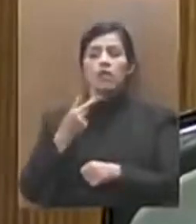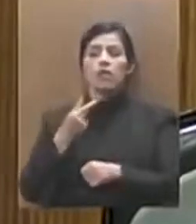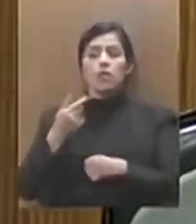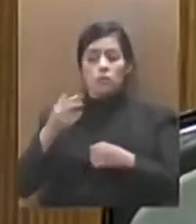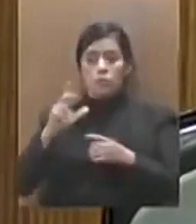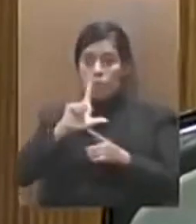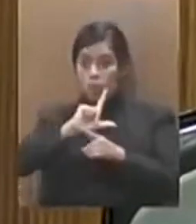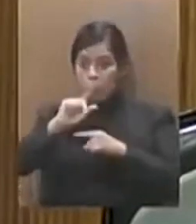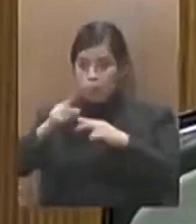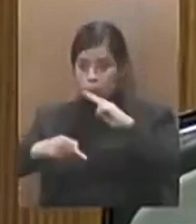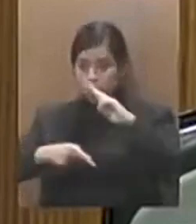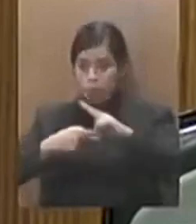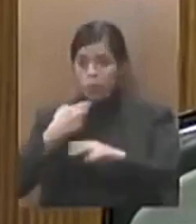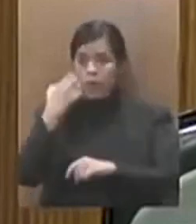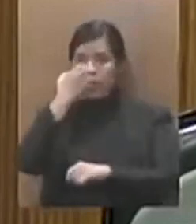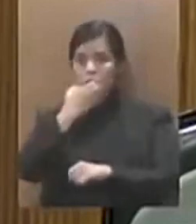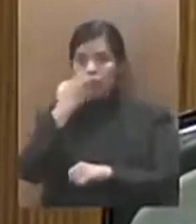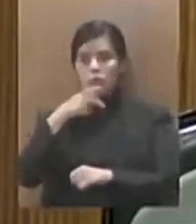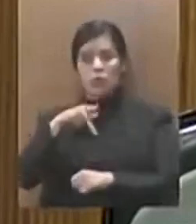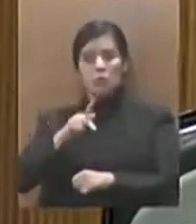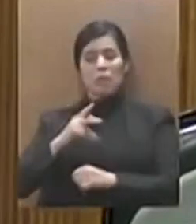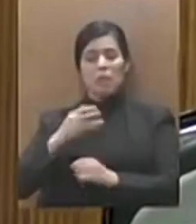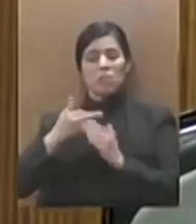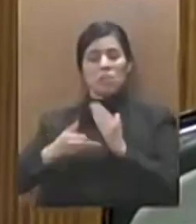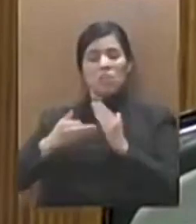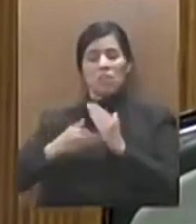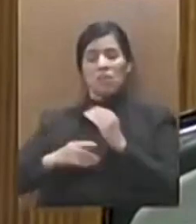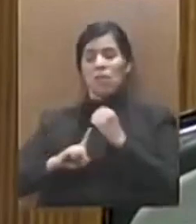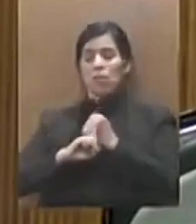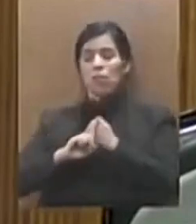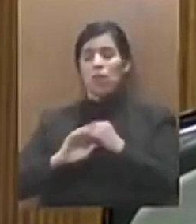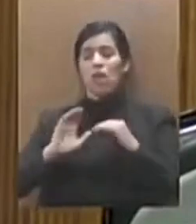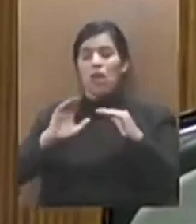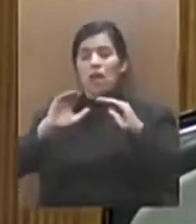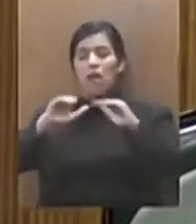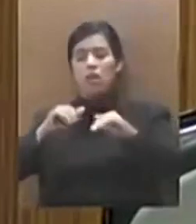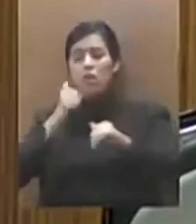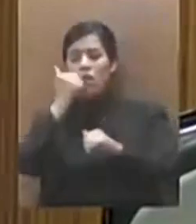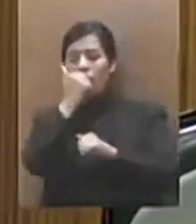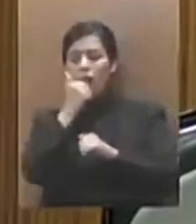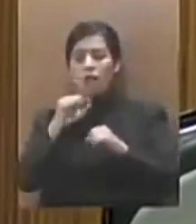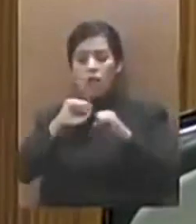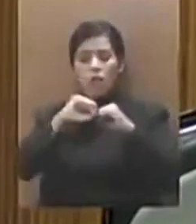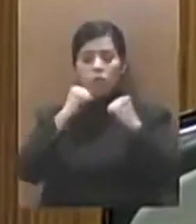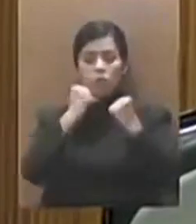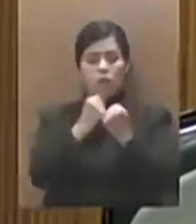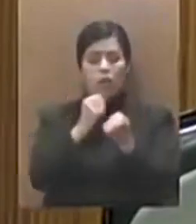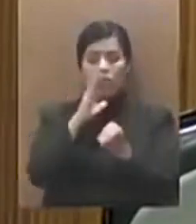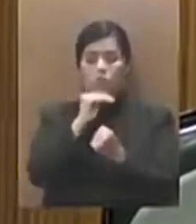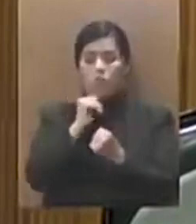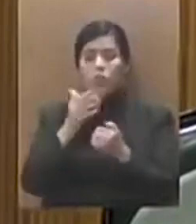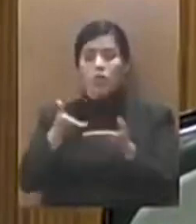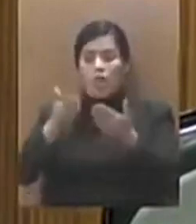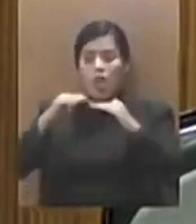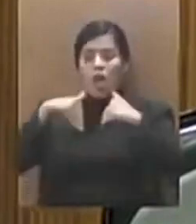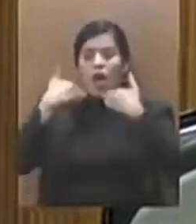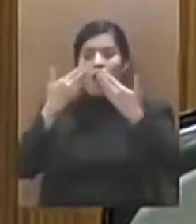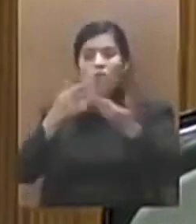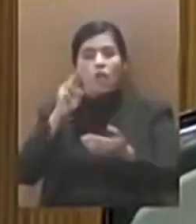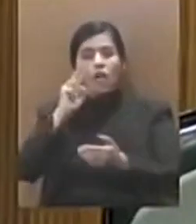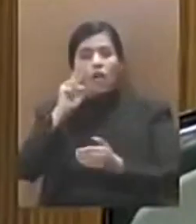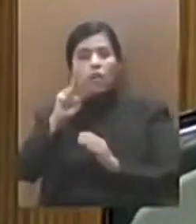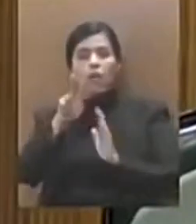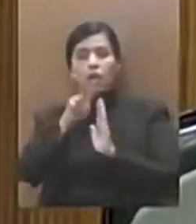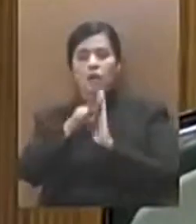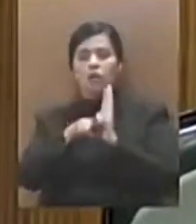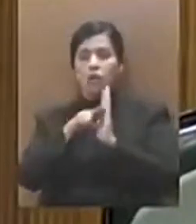regresado a clases sin poder hacerlo de manera digna los estudiantes no pueden acceder a las aulas y reciben las clases afuera como se puede ver en